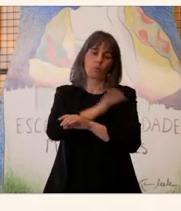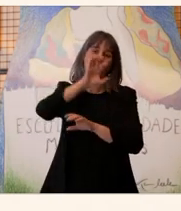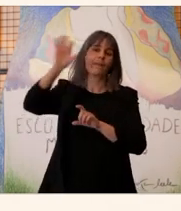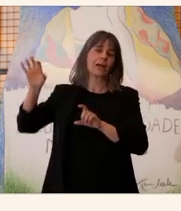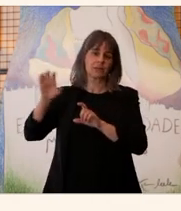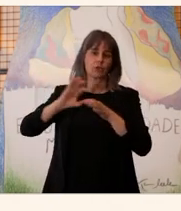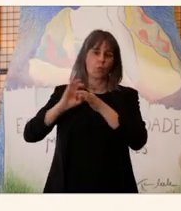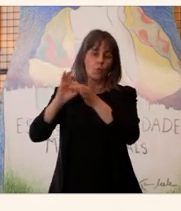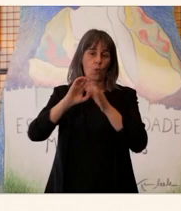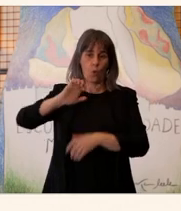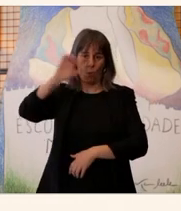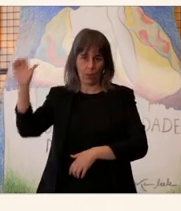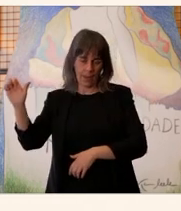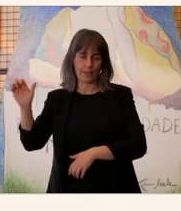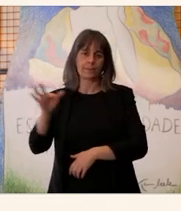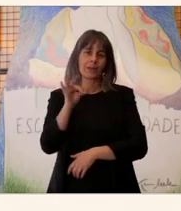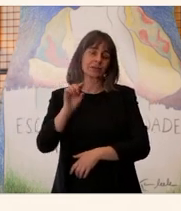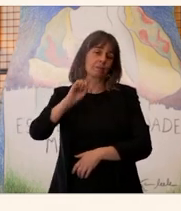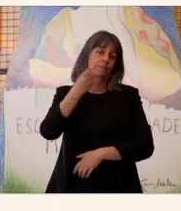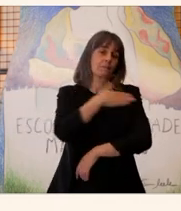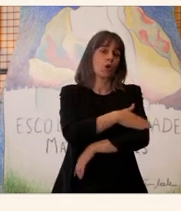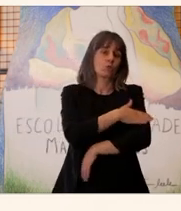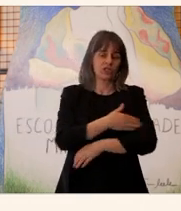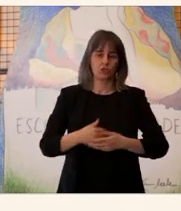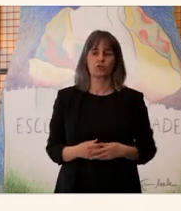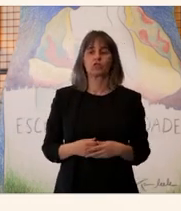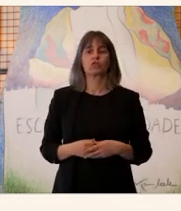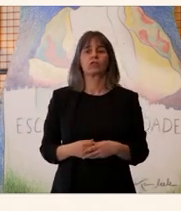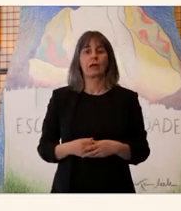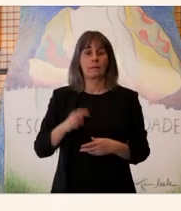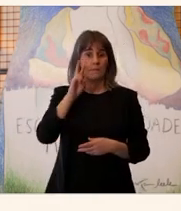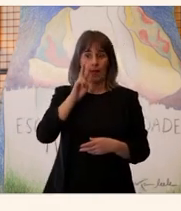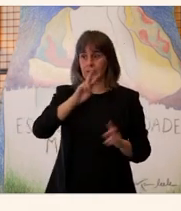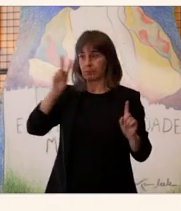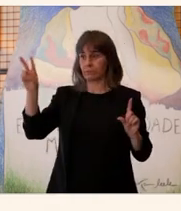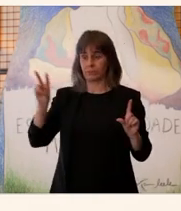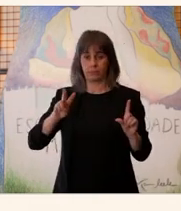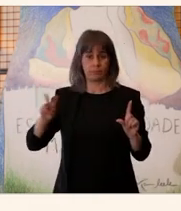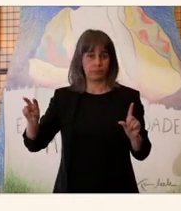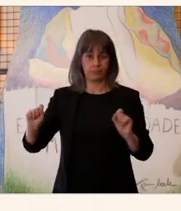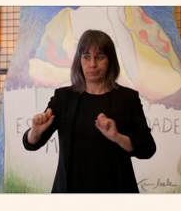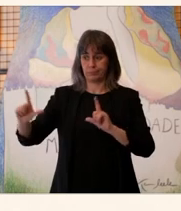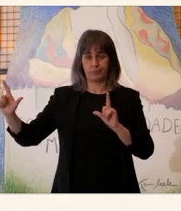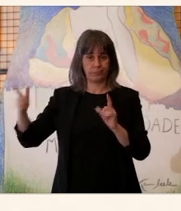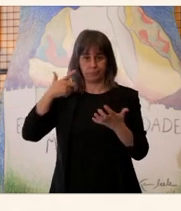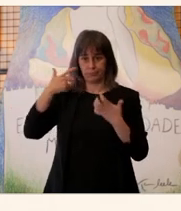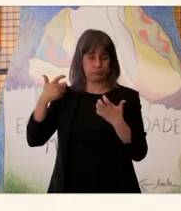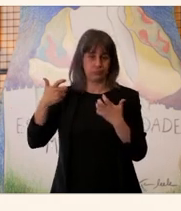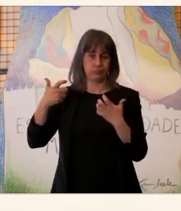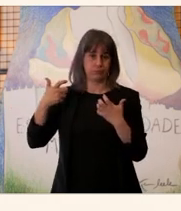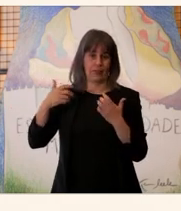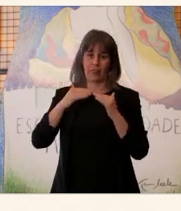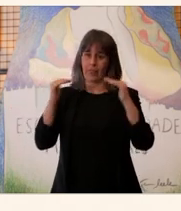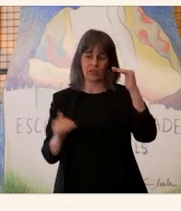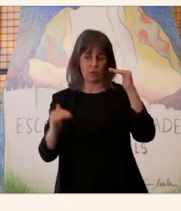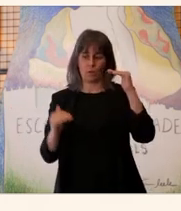Europea y primeros ministros y como veis es manifiestamente visible pues la desigualdad